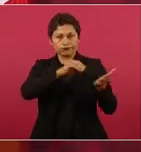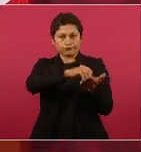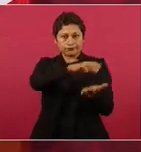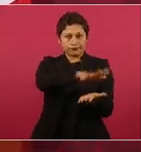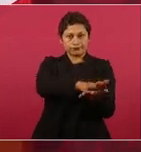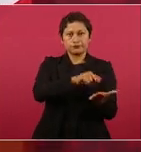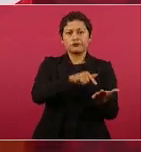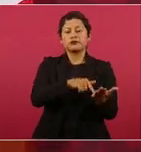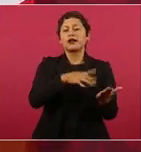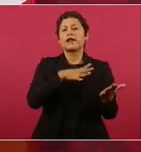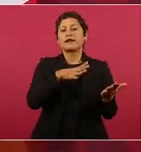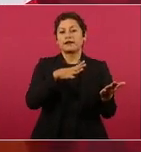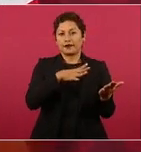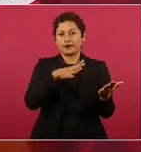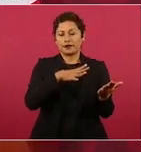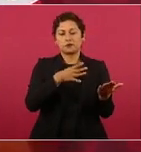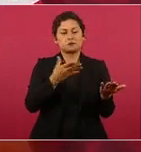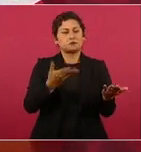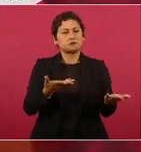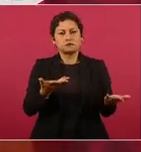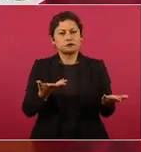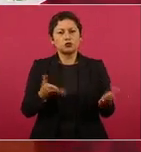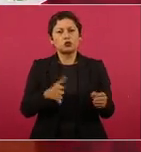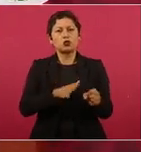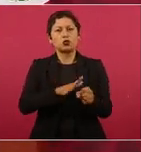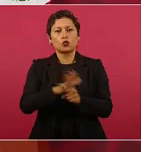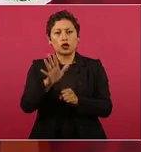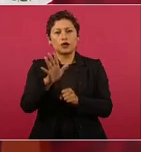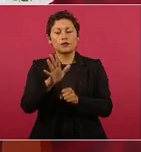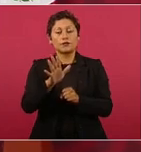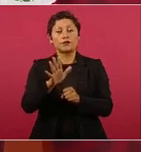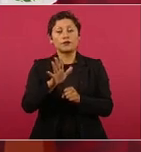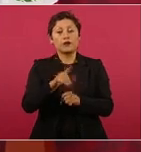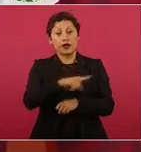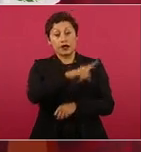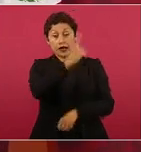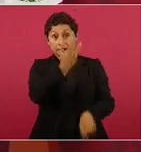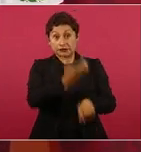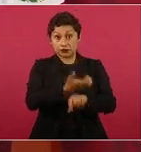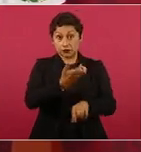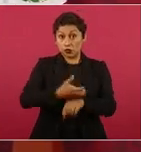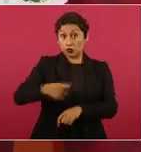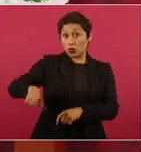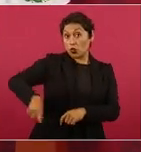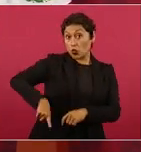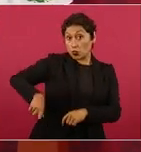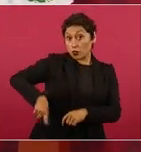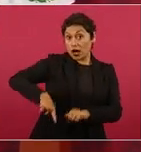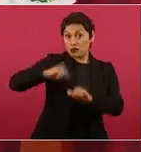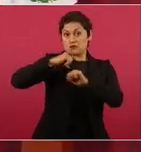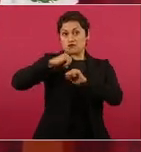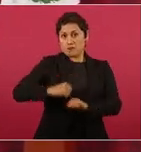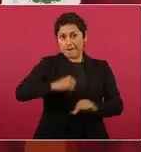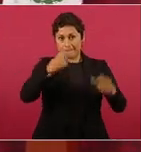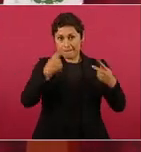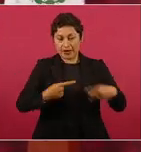Se reconoce por parte de funcionarios del gobierno de Estados Unidos que